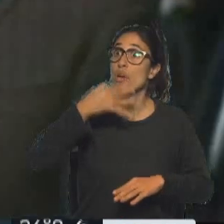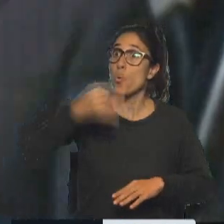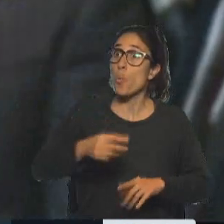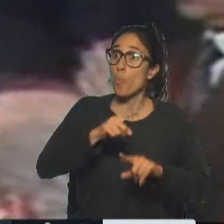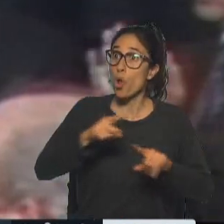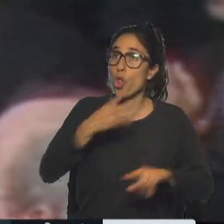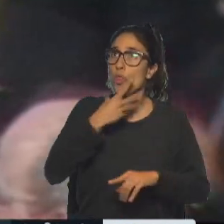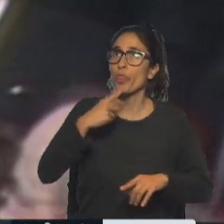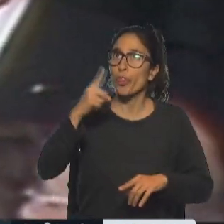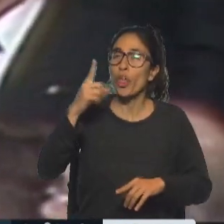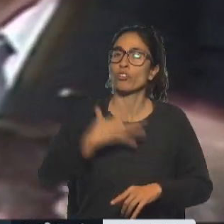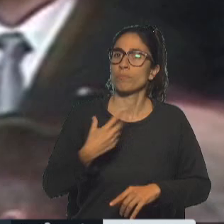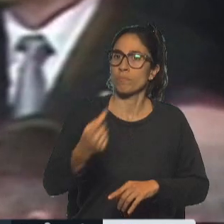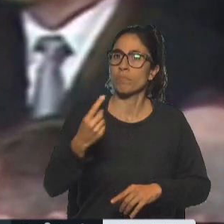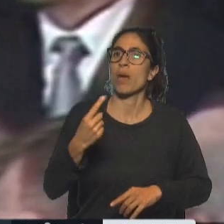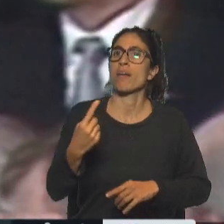patria me lo demanden.